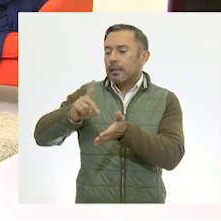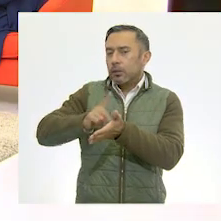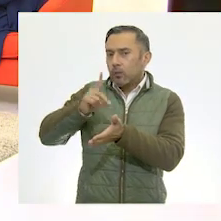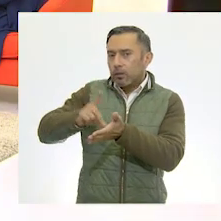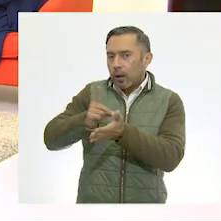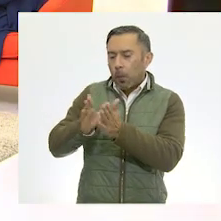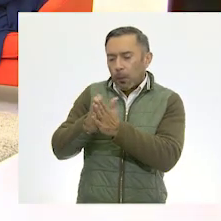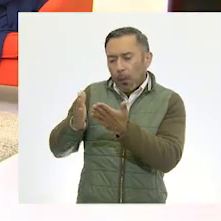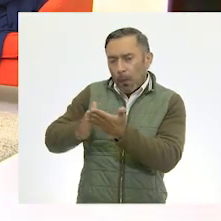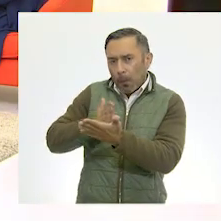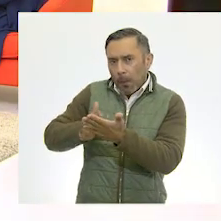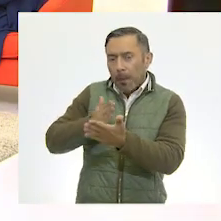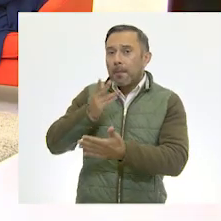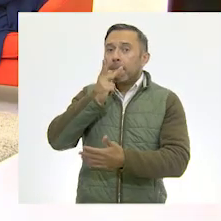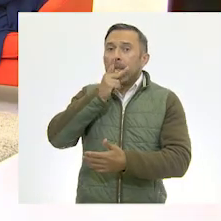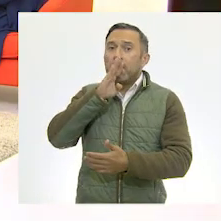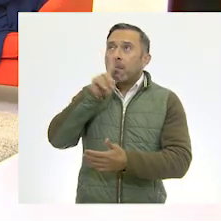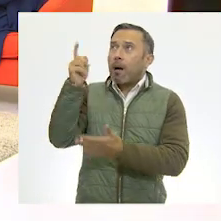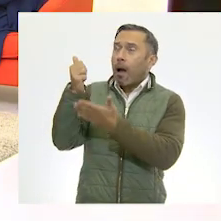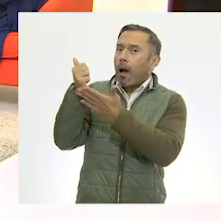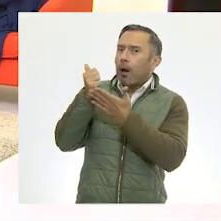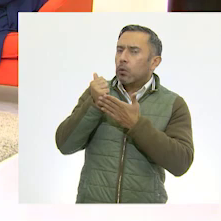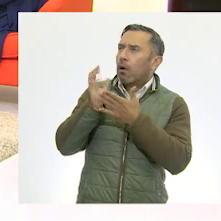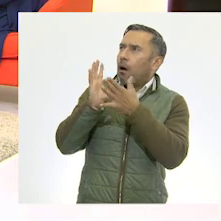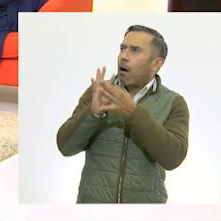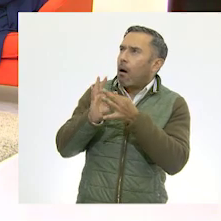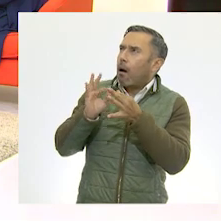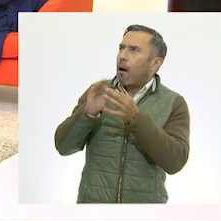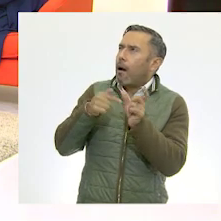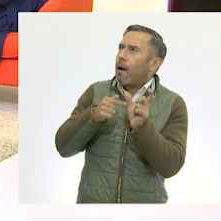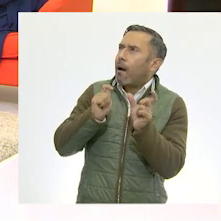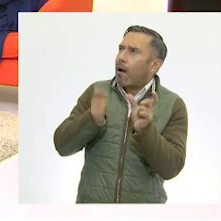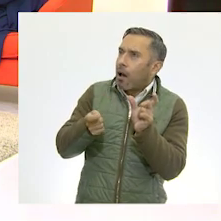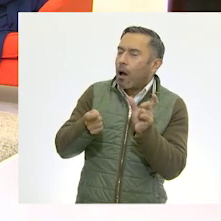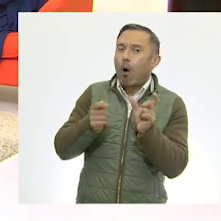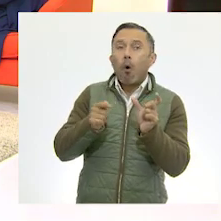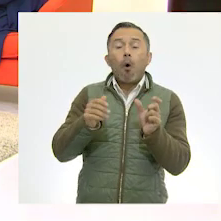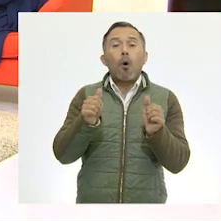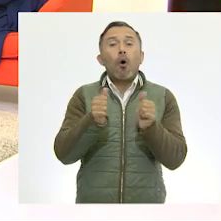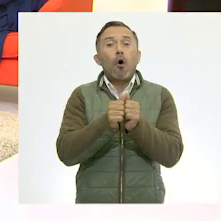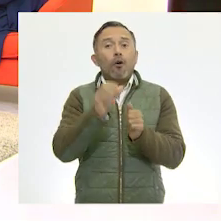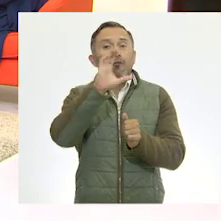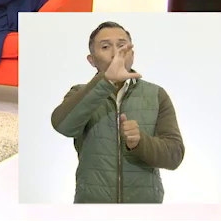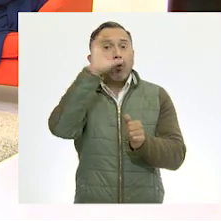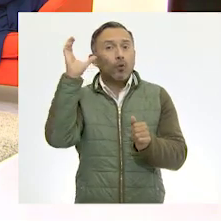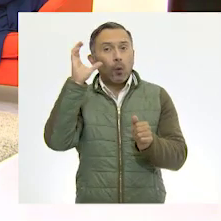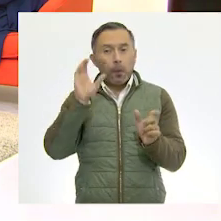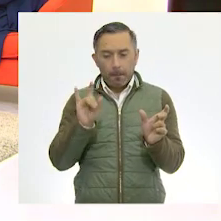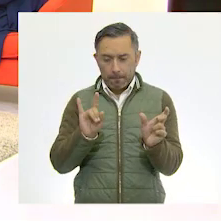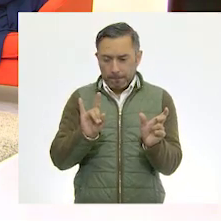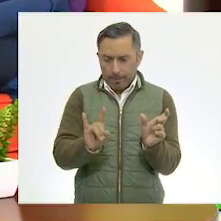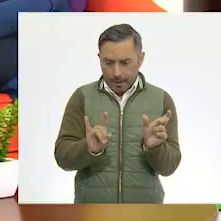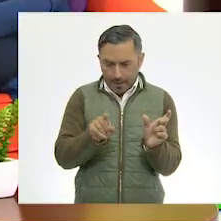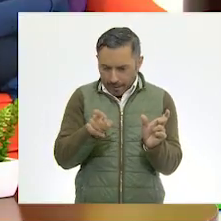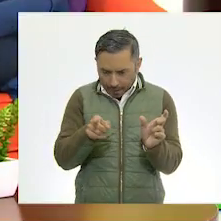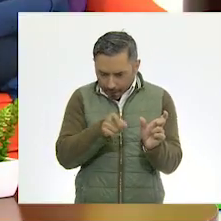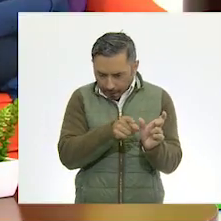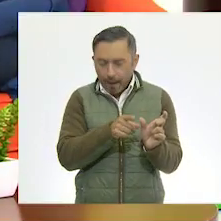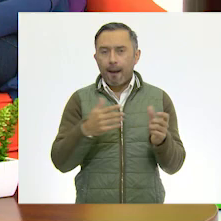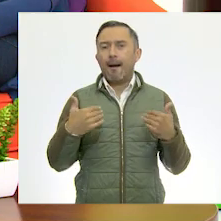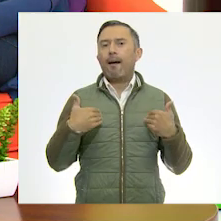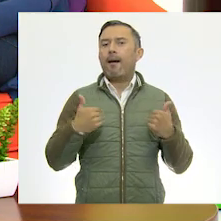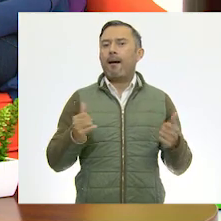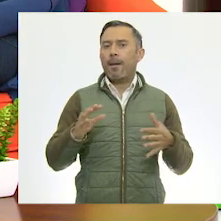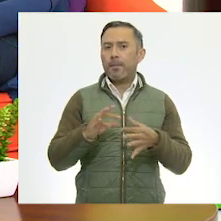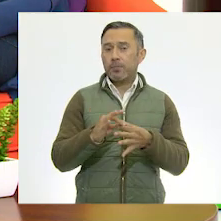o papá lo expliquen, ¿no? A lo mejor asociarlo con una imagen. Y bueno, los invitaría, por ejemplo, a darse una